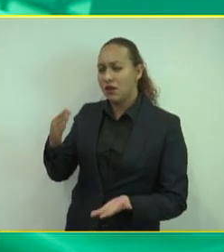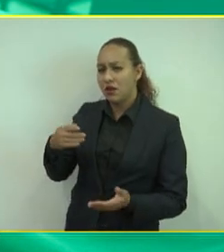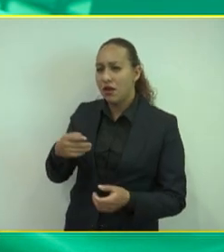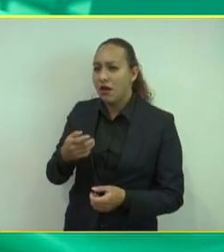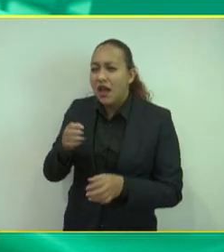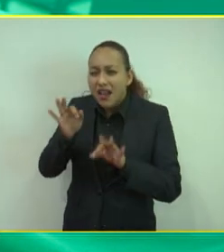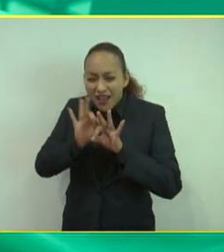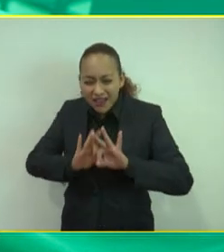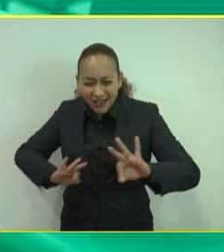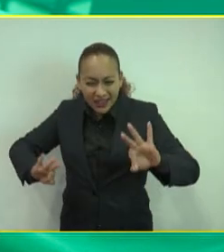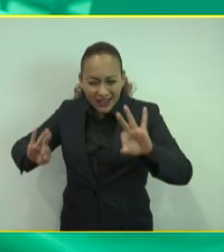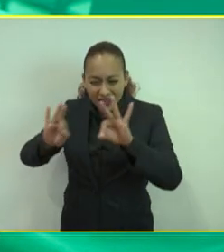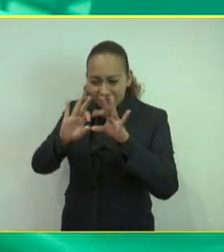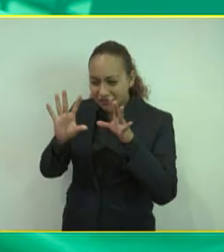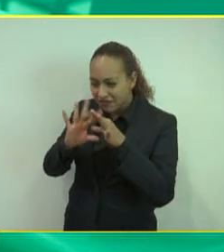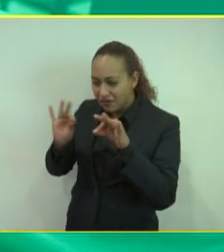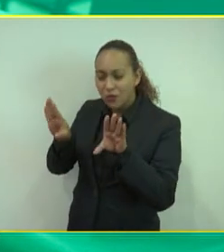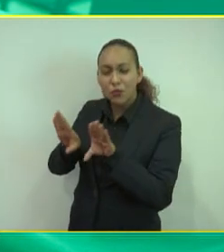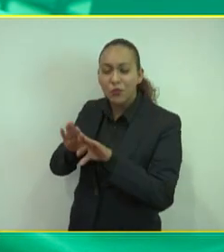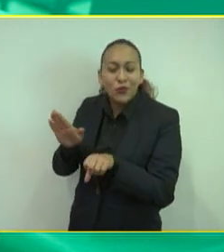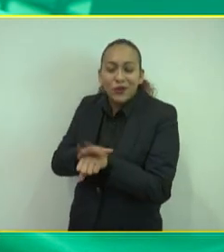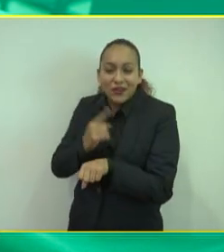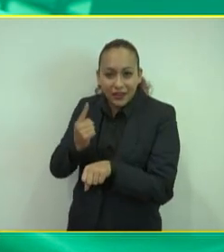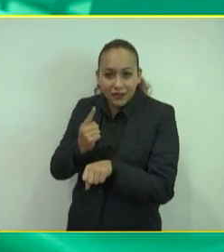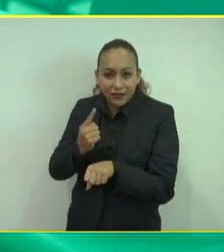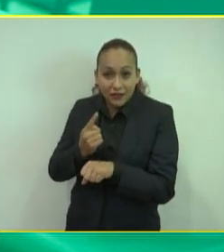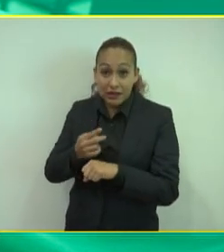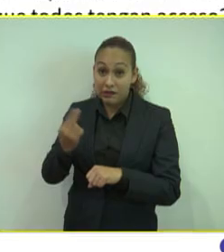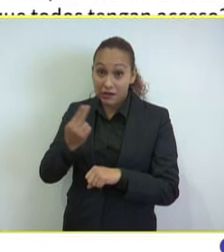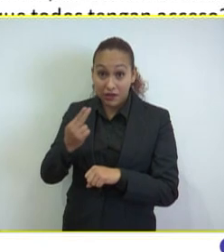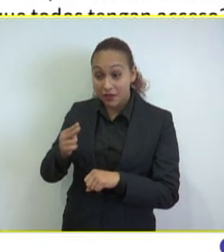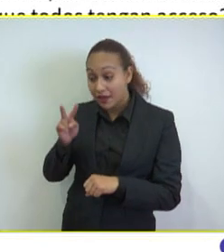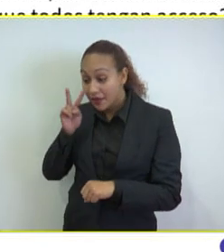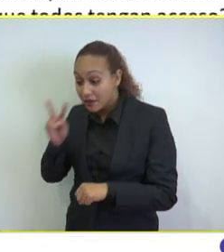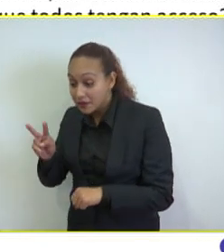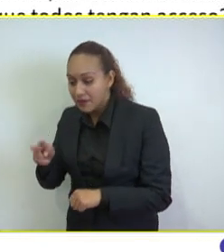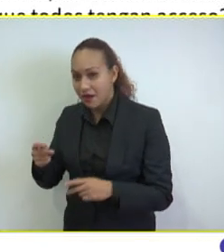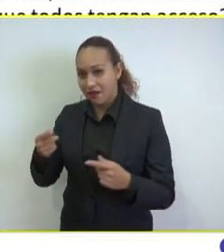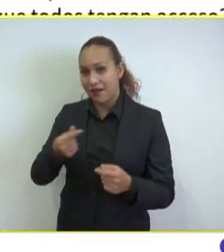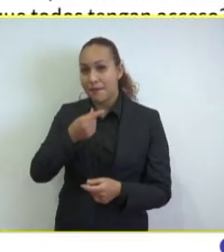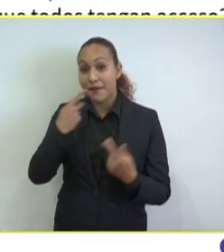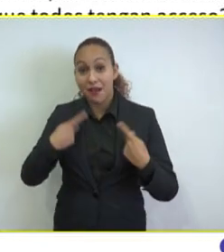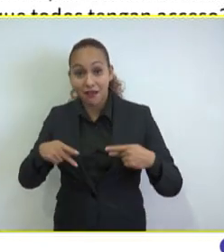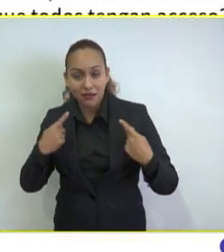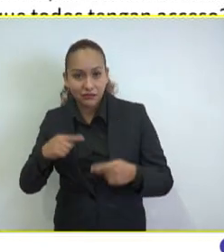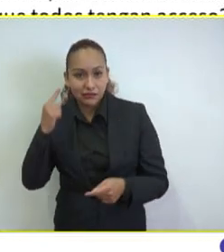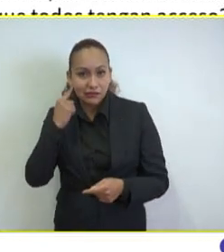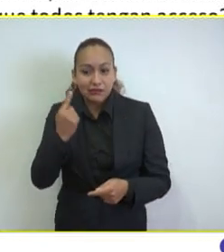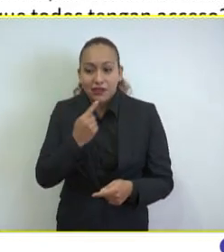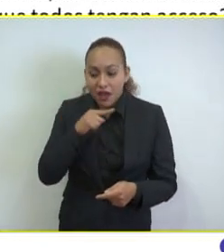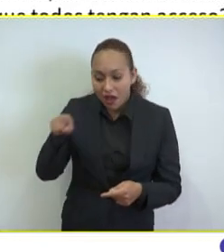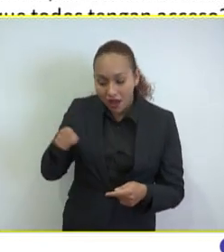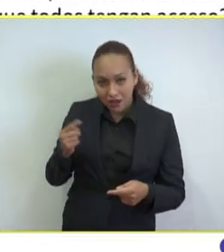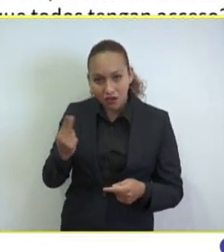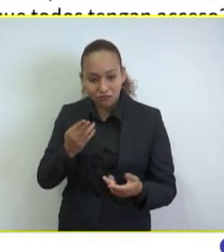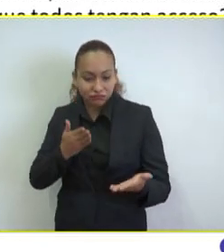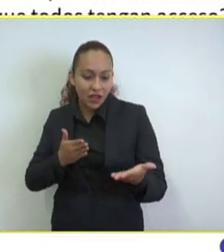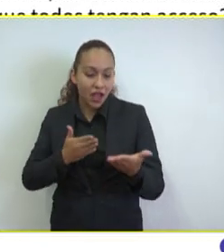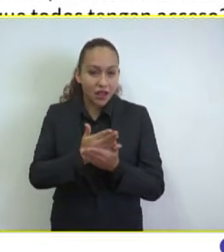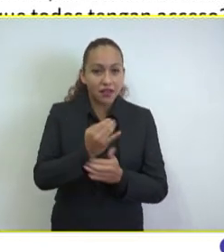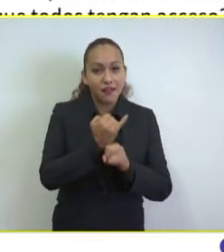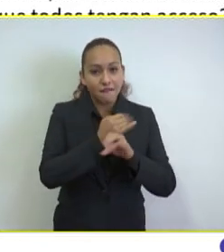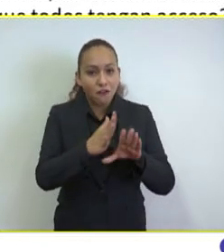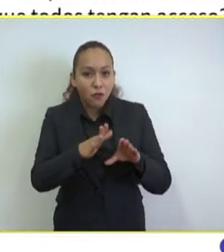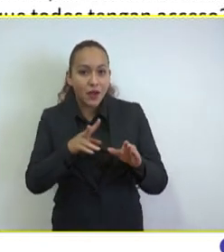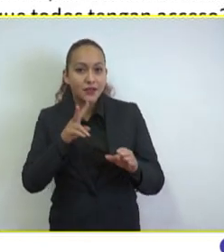importante? Porque se deben de considerar las necesidades significativas y adaptar esas necesidades a los contenidos